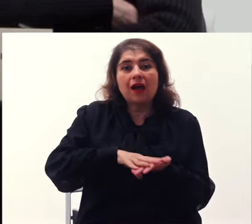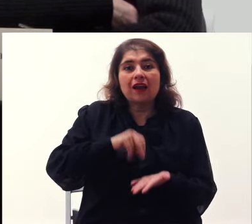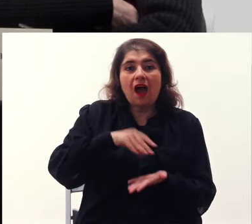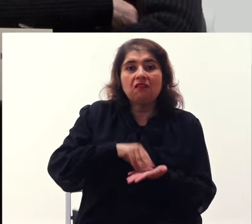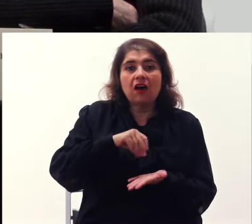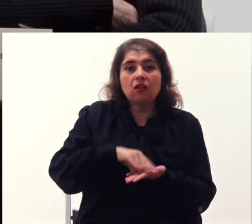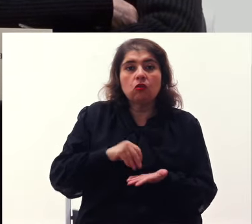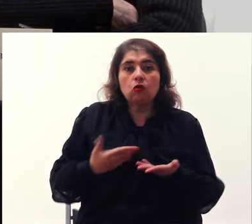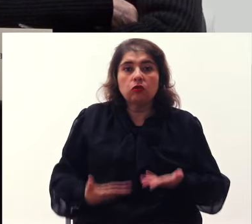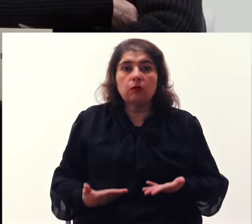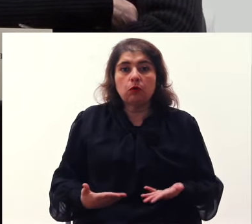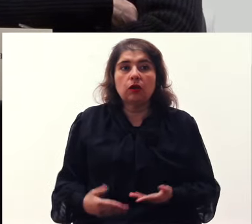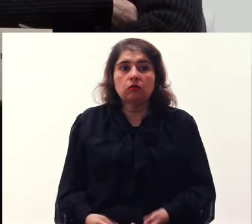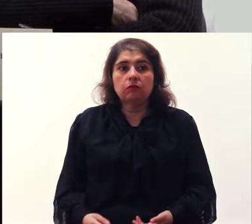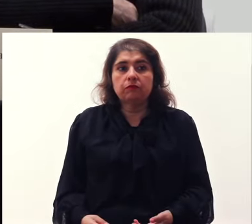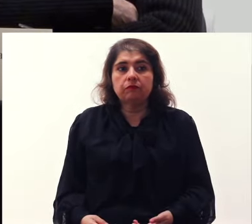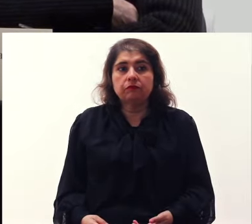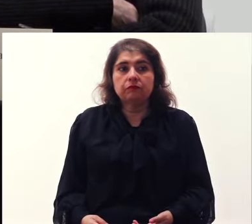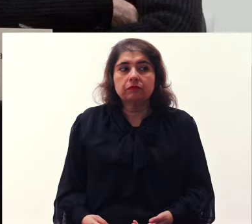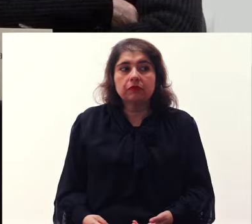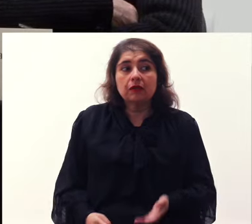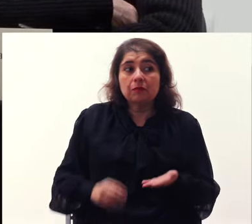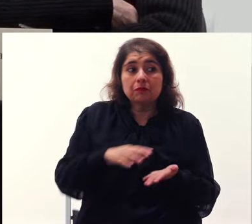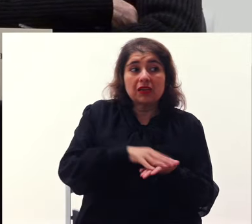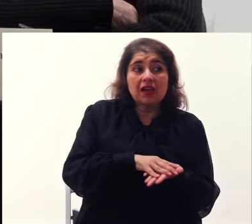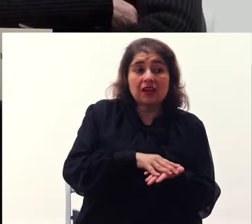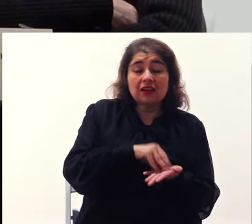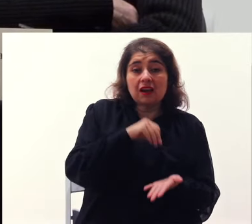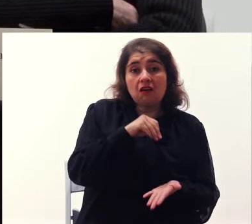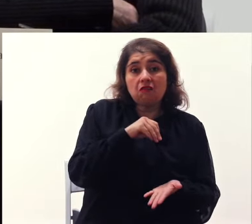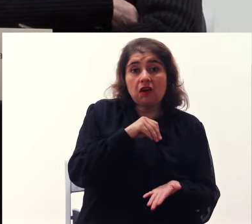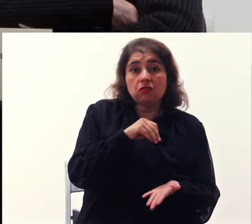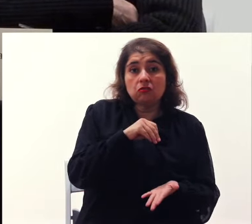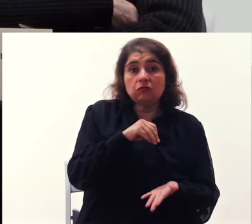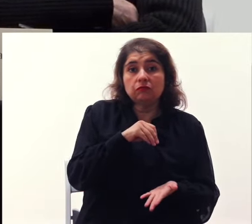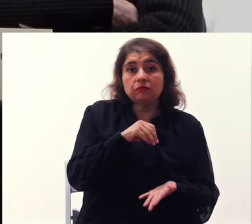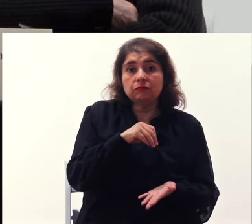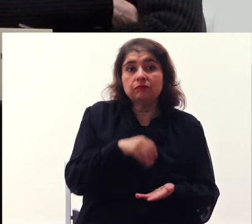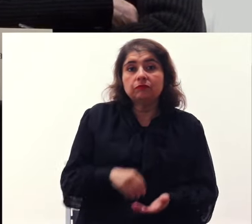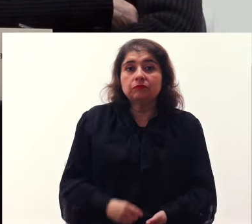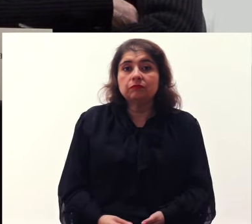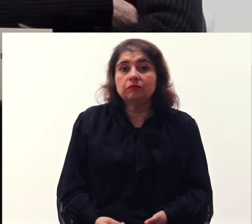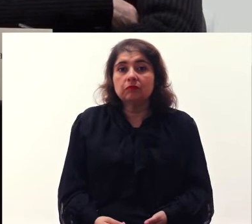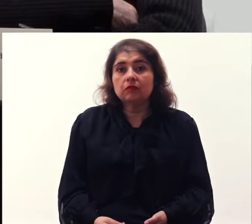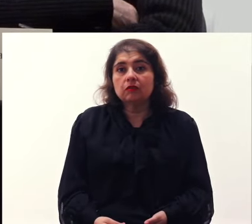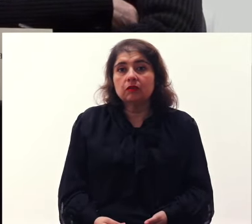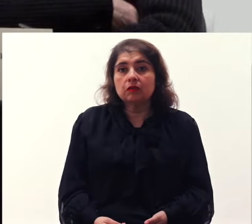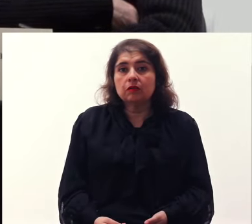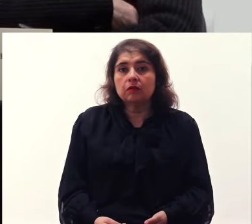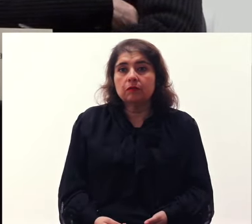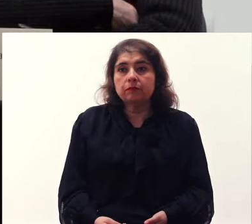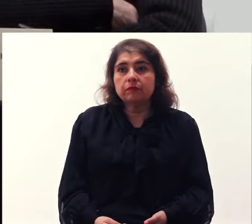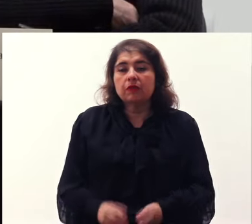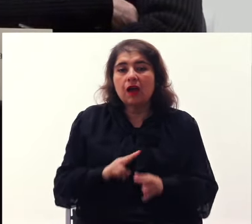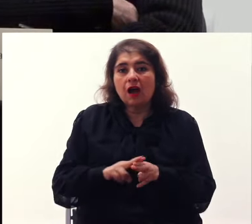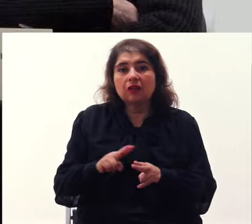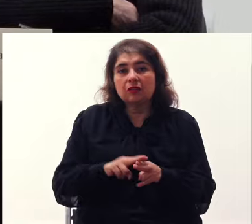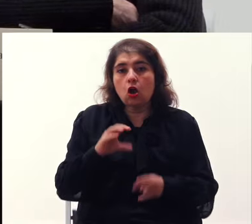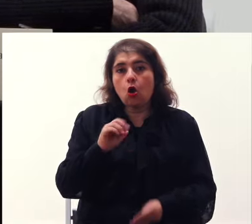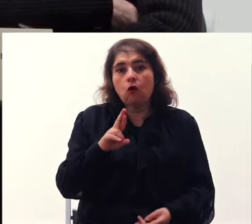lo que se llamó el grabado contemporáneo. Lo que se llamó el grabado contemporáneo, el grabado de alguna manera